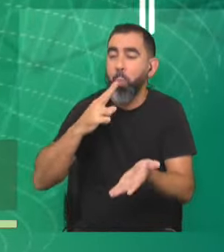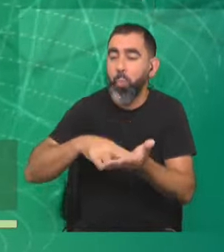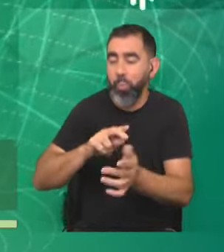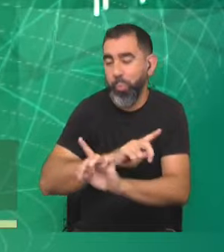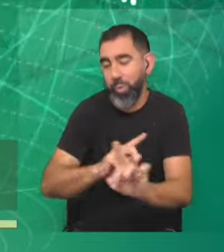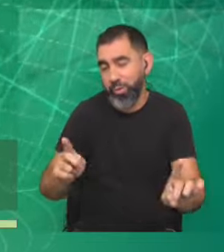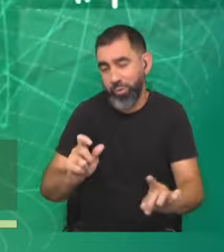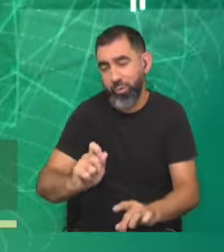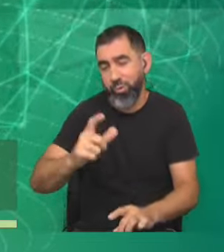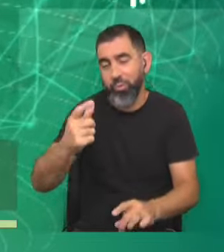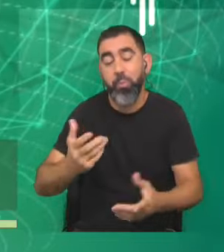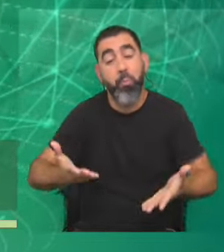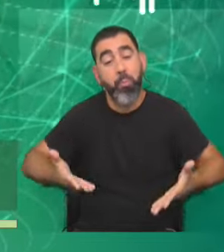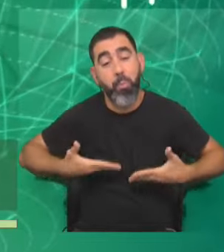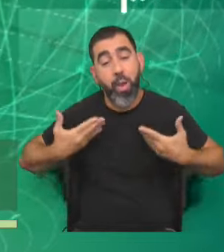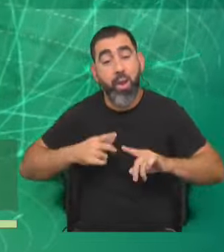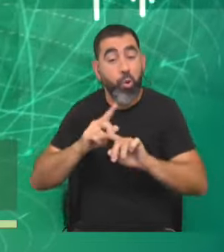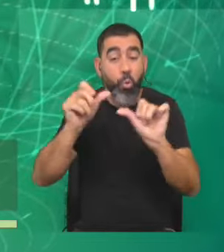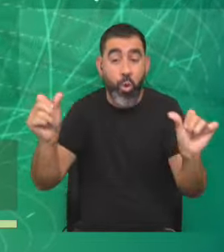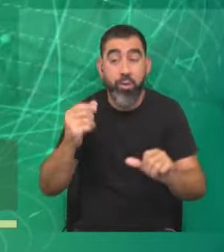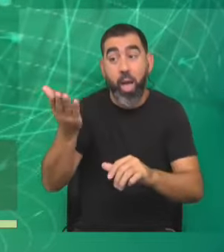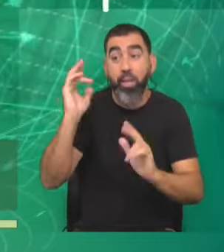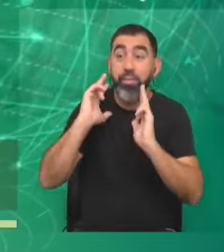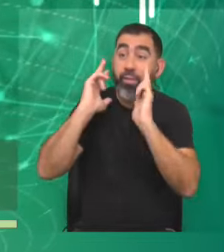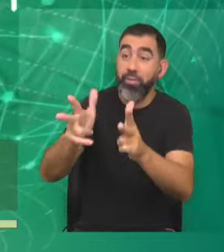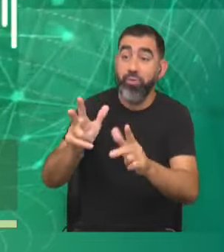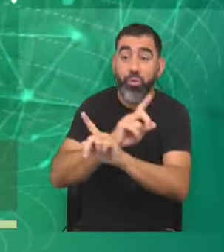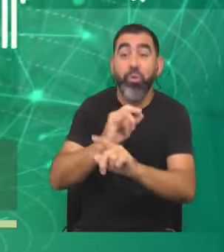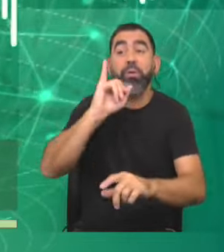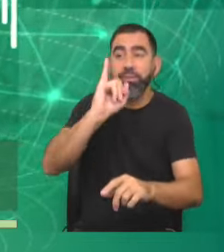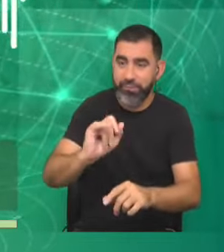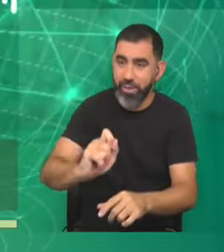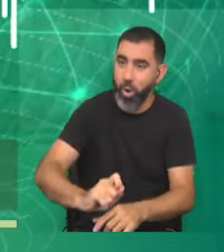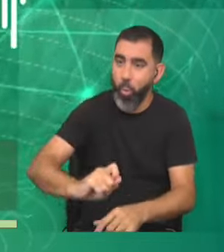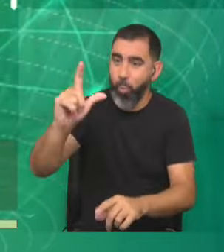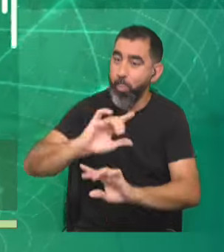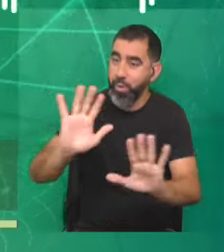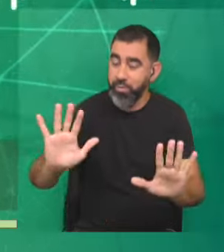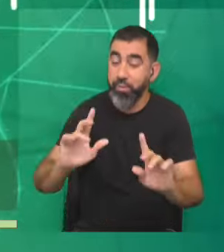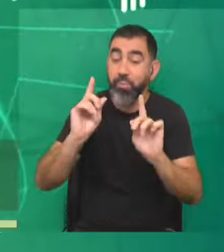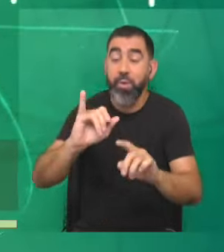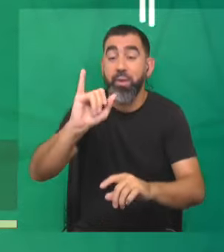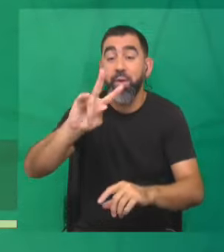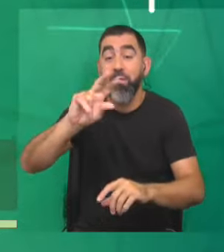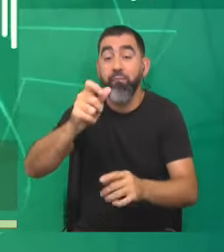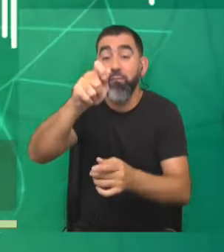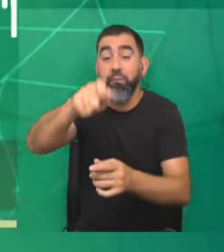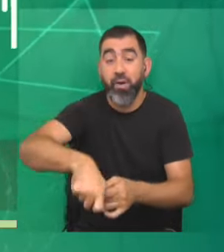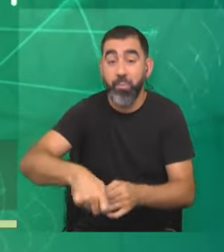vanar me alegra que no lo V hacer porque la otra vez dijeron que no lo iban a hacer y lo aumentar fundamentalmente I